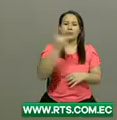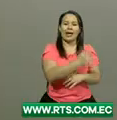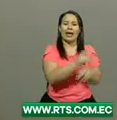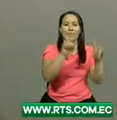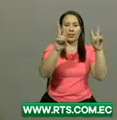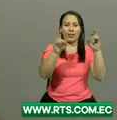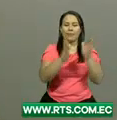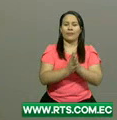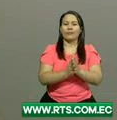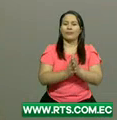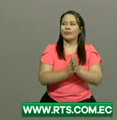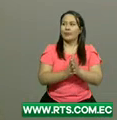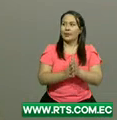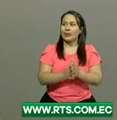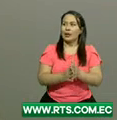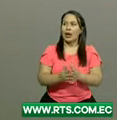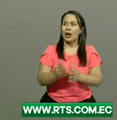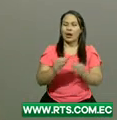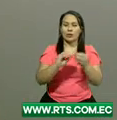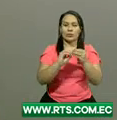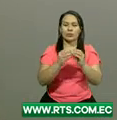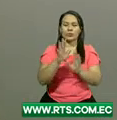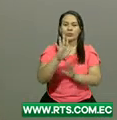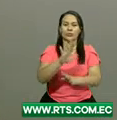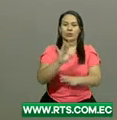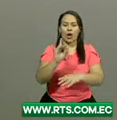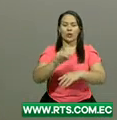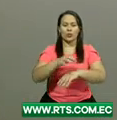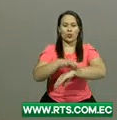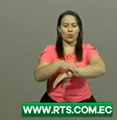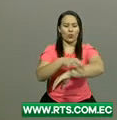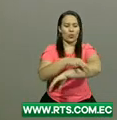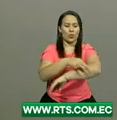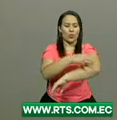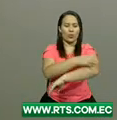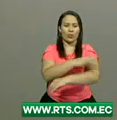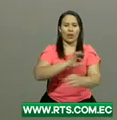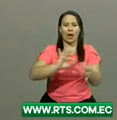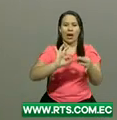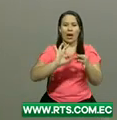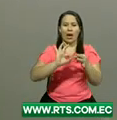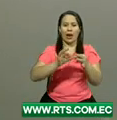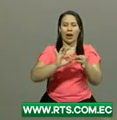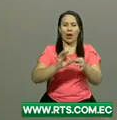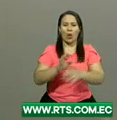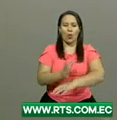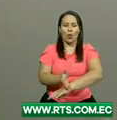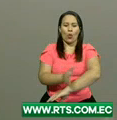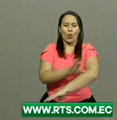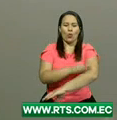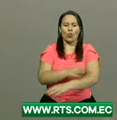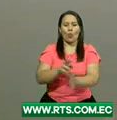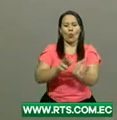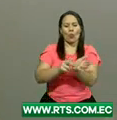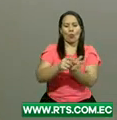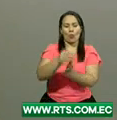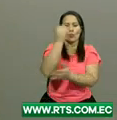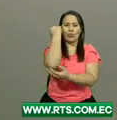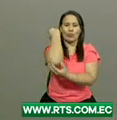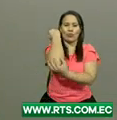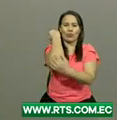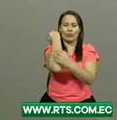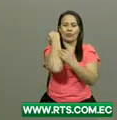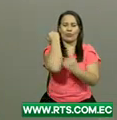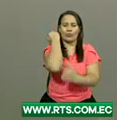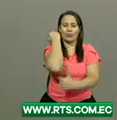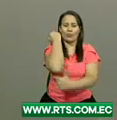los de control sus fans es inferior chocó regiones pero si vamos a corregir o músculos del hombro músculos de los codos músculos